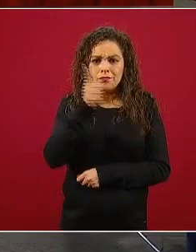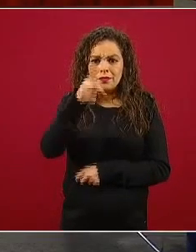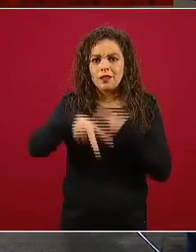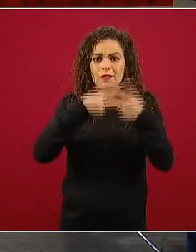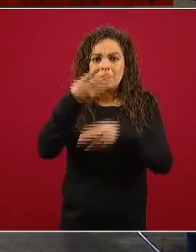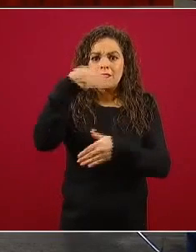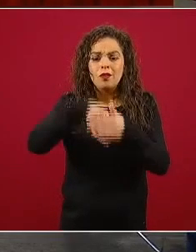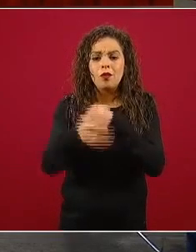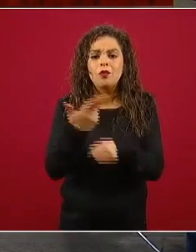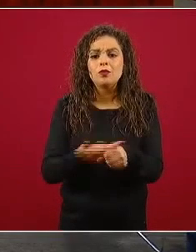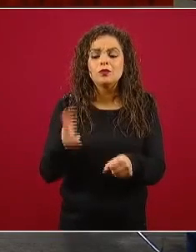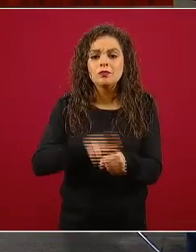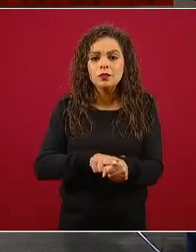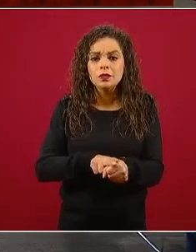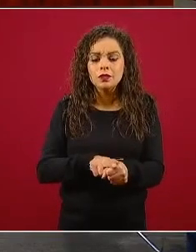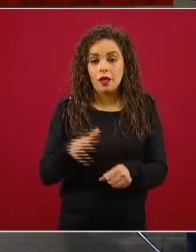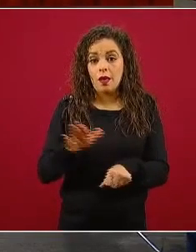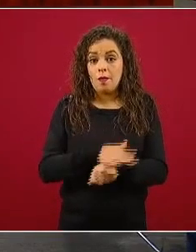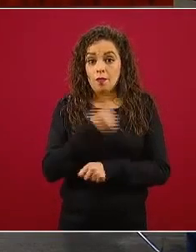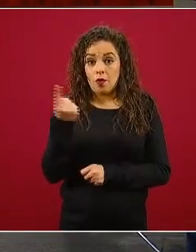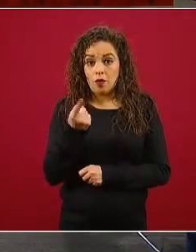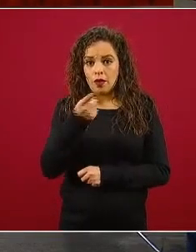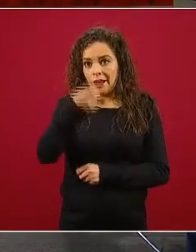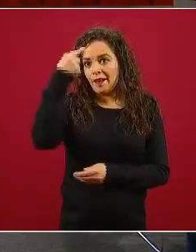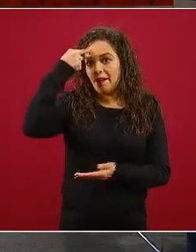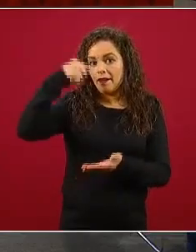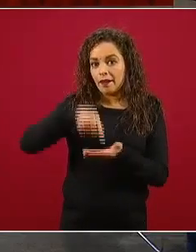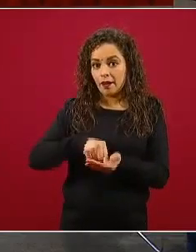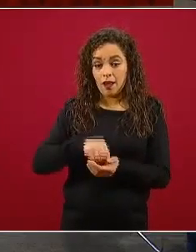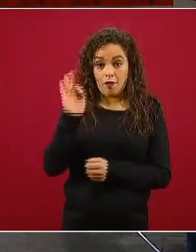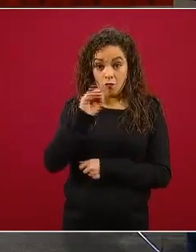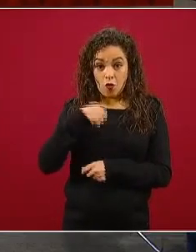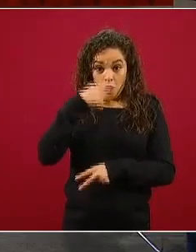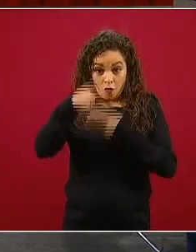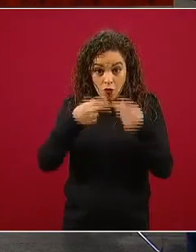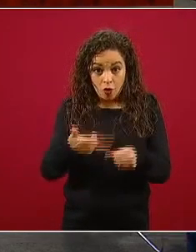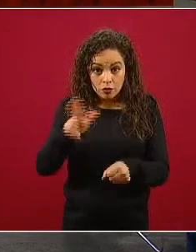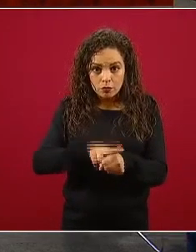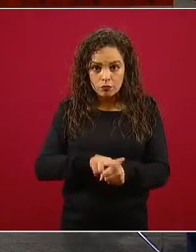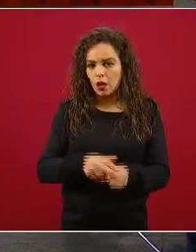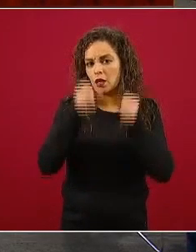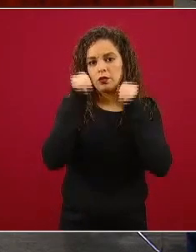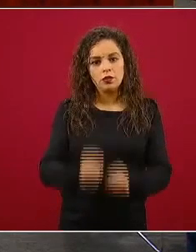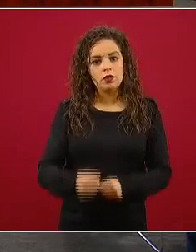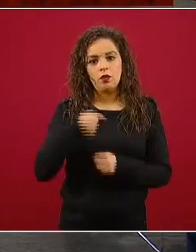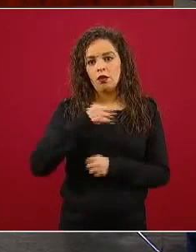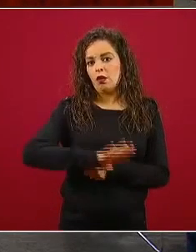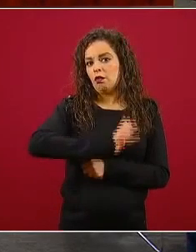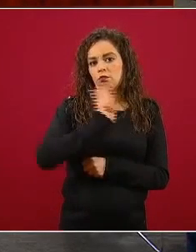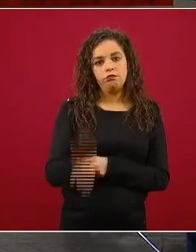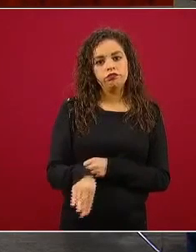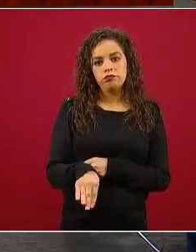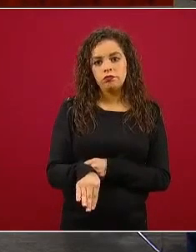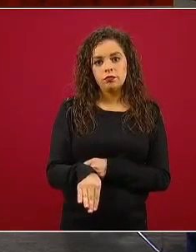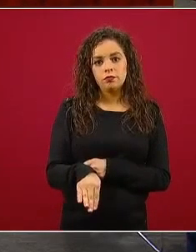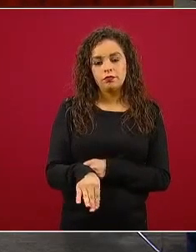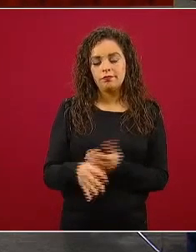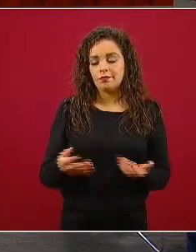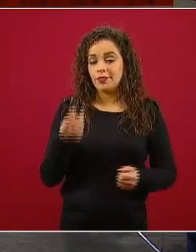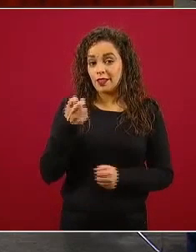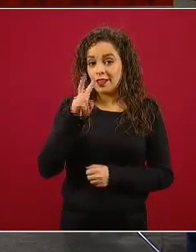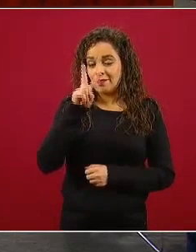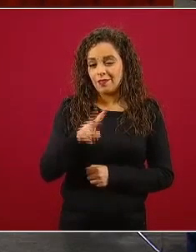porque tienen la idea de que acudir al hospital les va a llevar a la muerte. Eso es muy